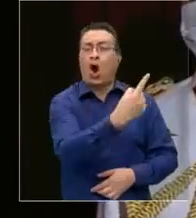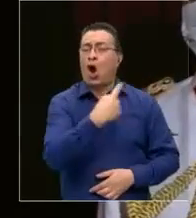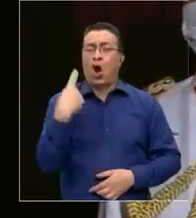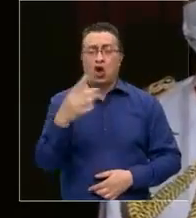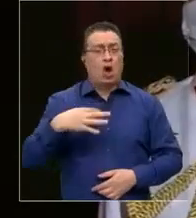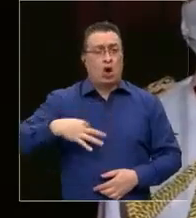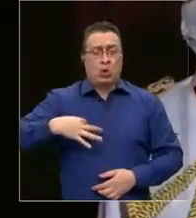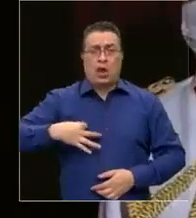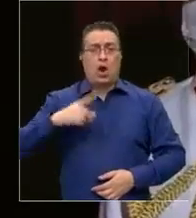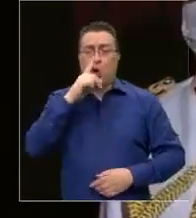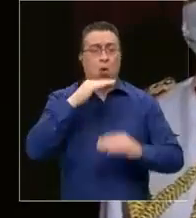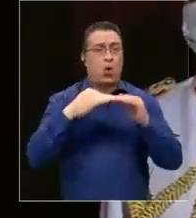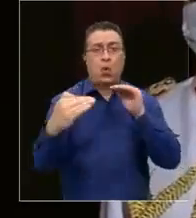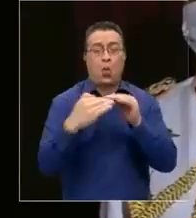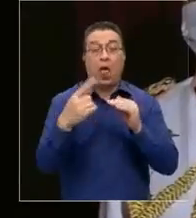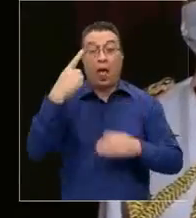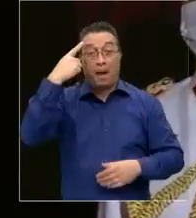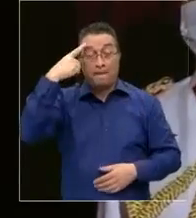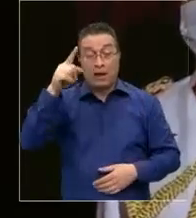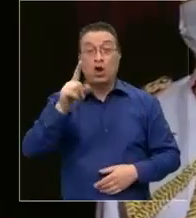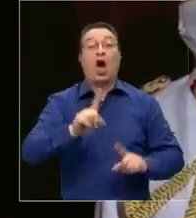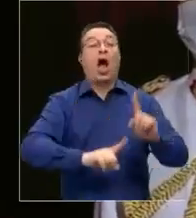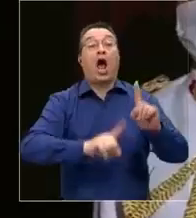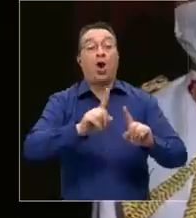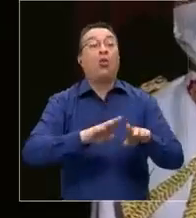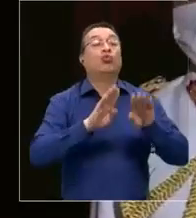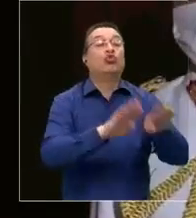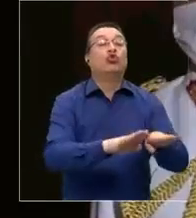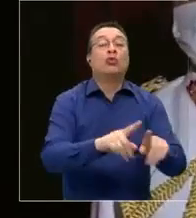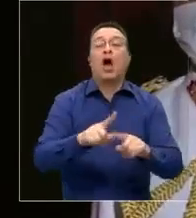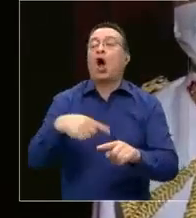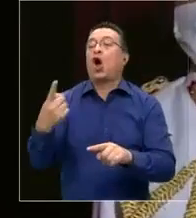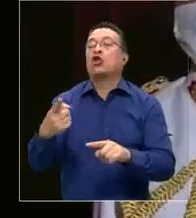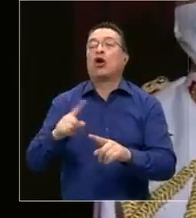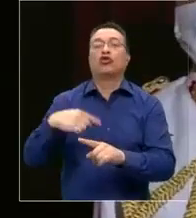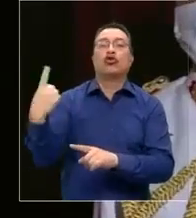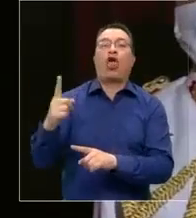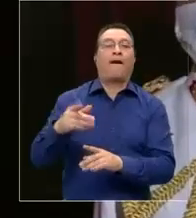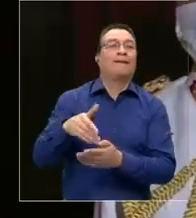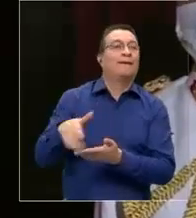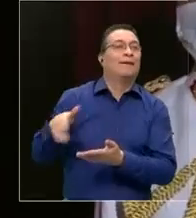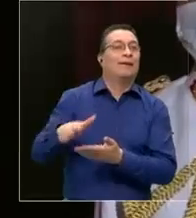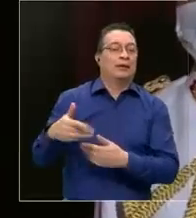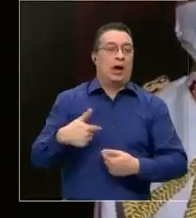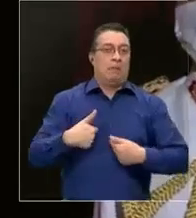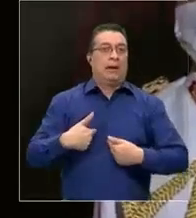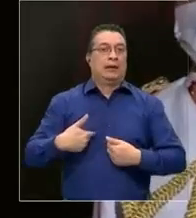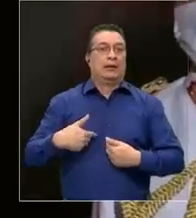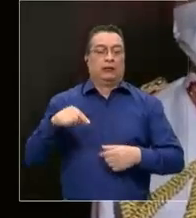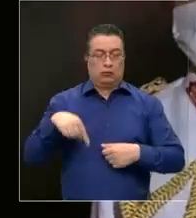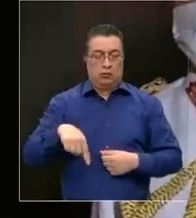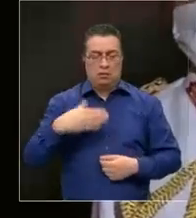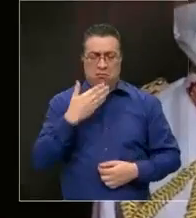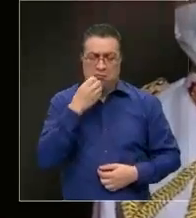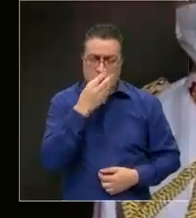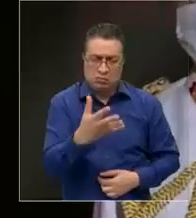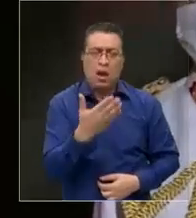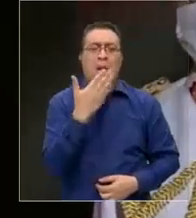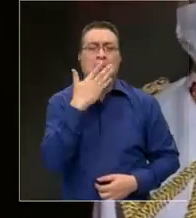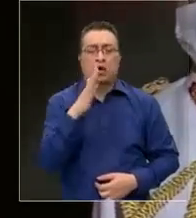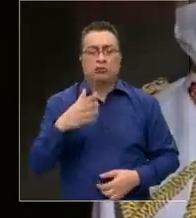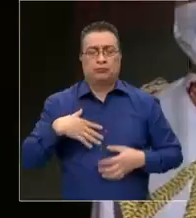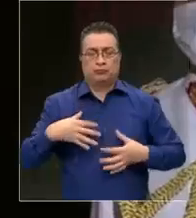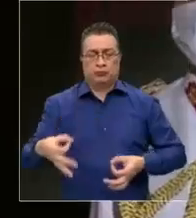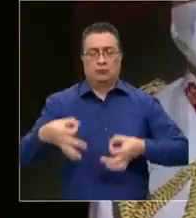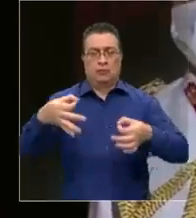ciudadano, pero que en la práctica aplica para algunos y no para todos, comunico que he resuelto